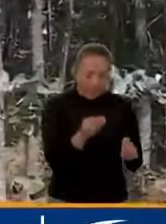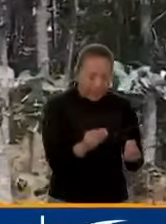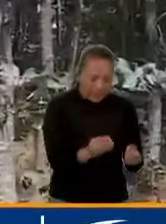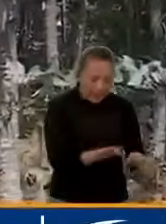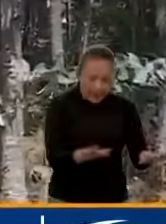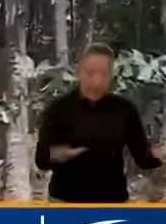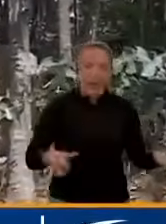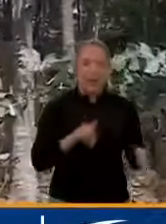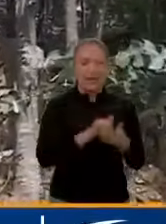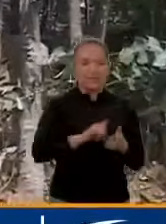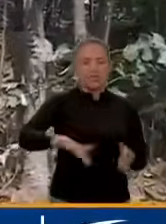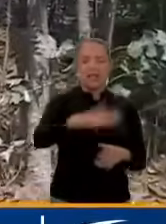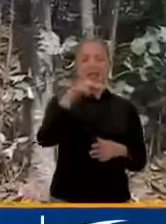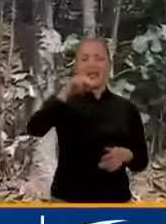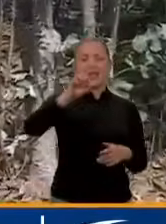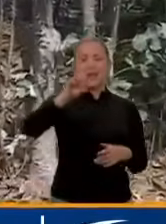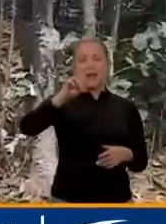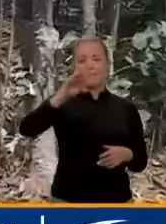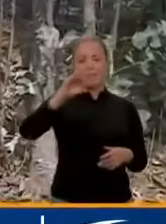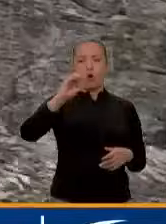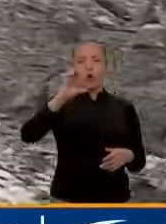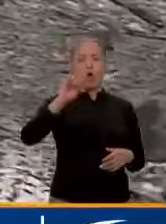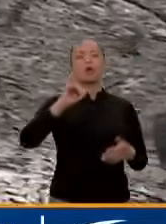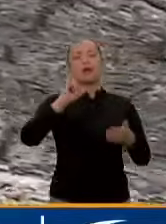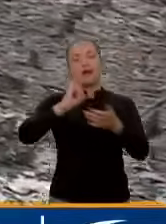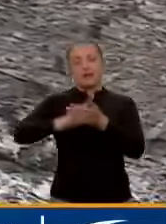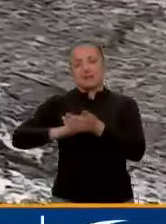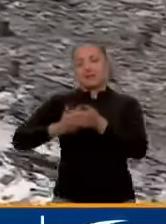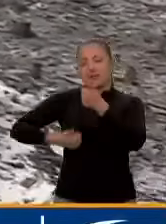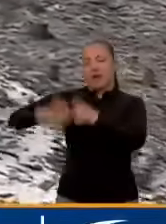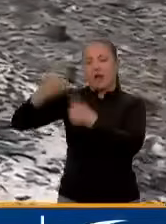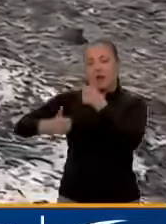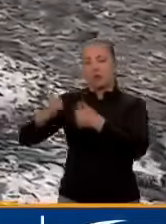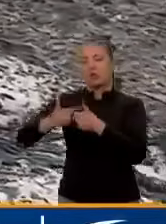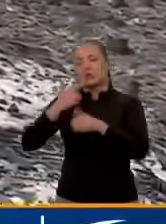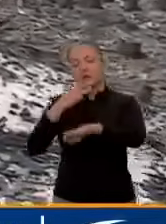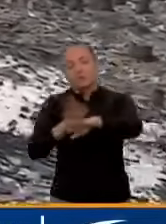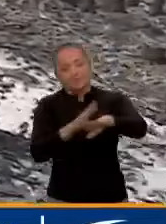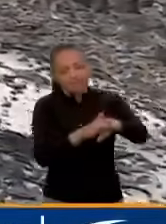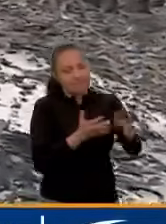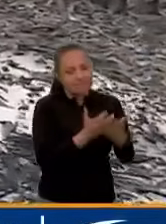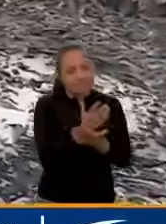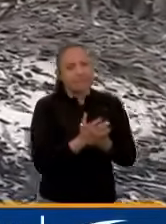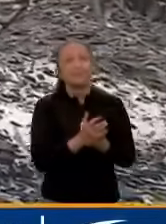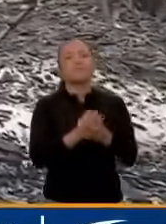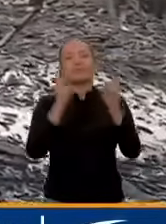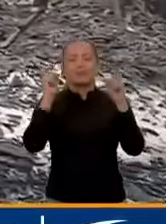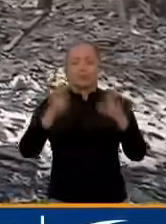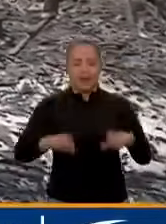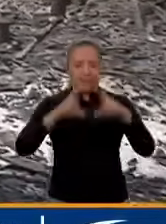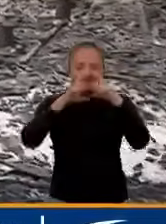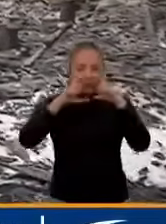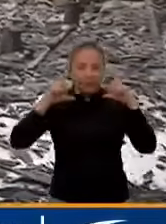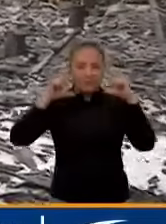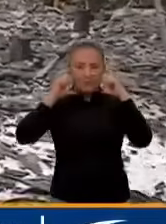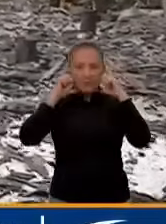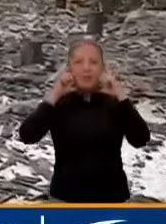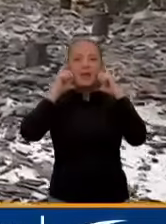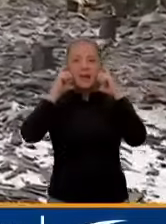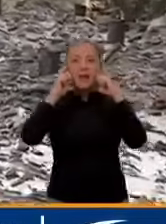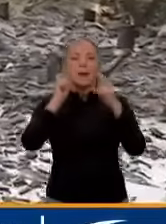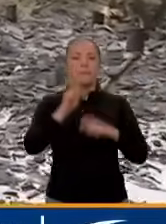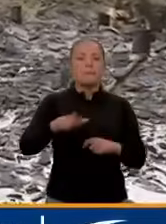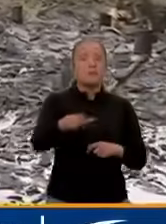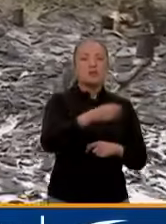municipio de Nemocó. Por eso las autoridades continúan con las recomendaciones: mantener el tapabocas las personas que se encuentran a